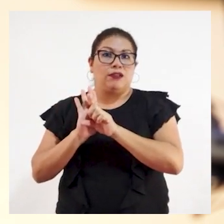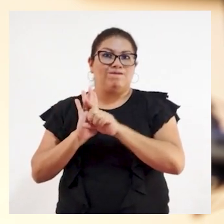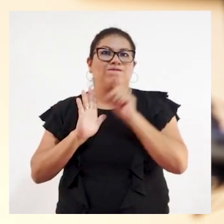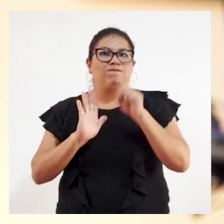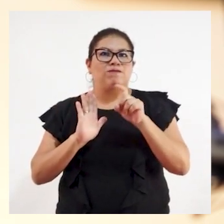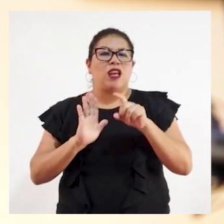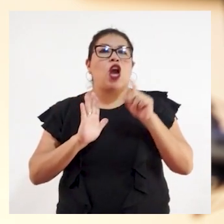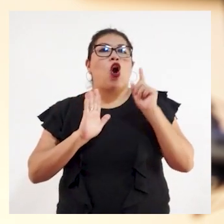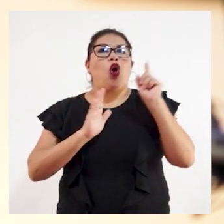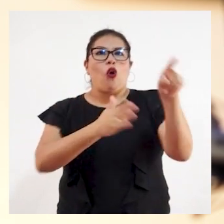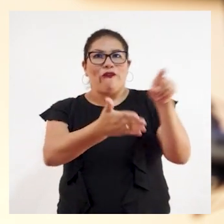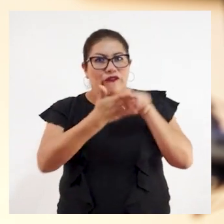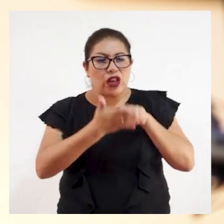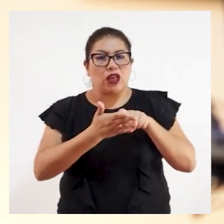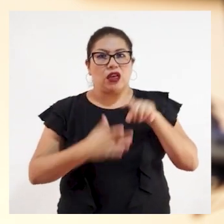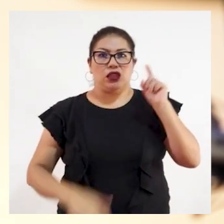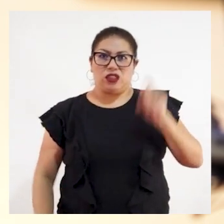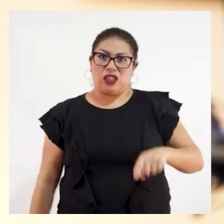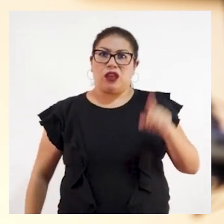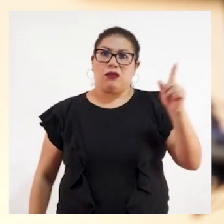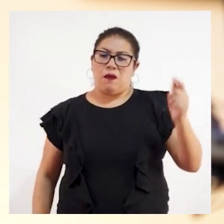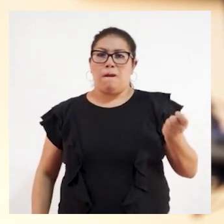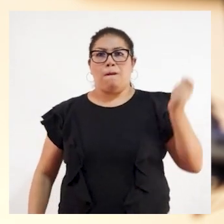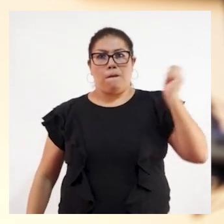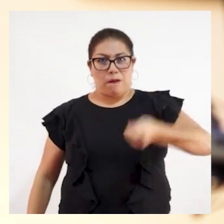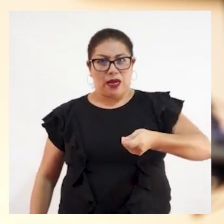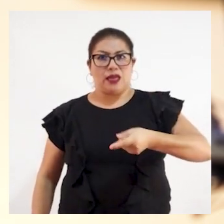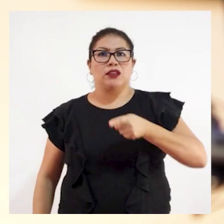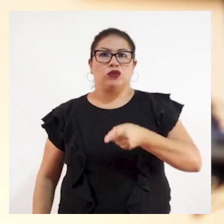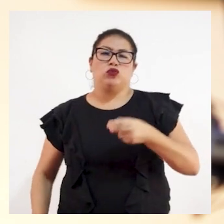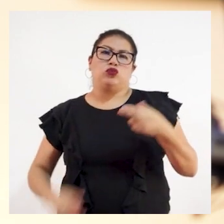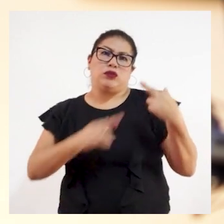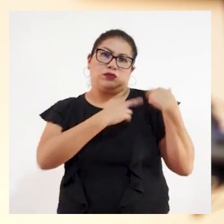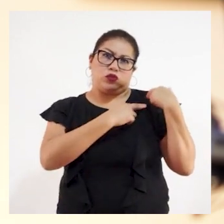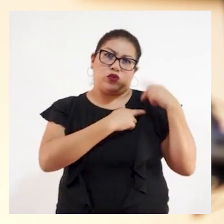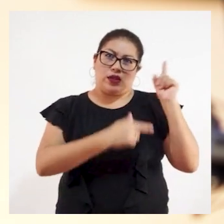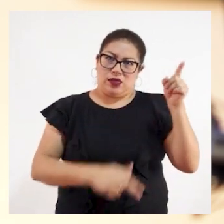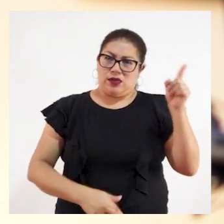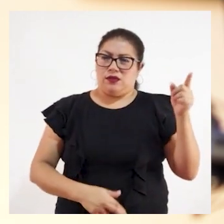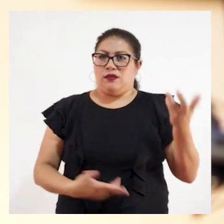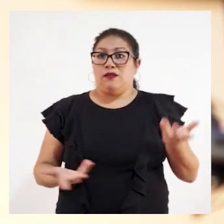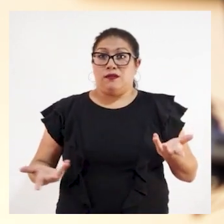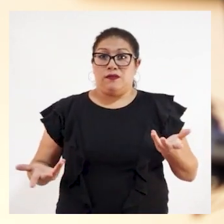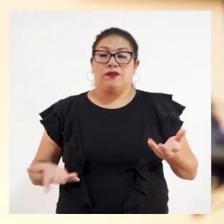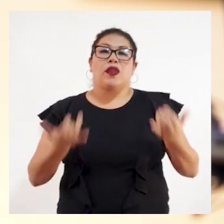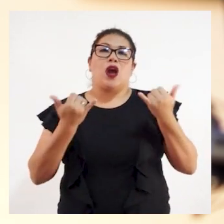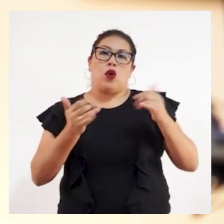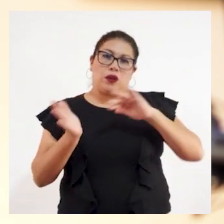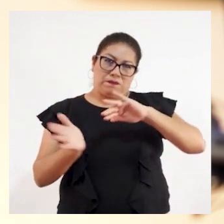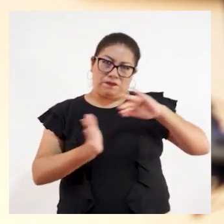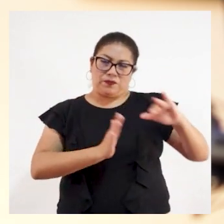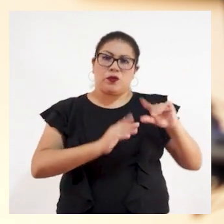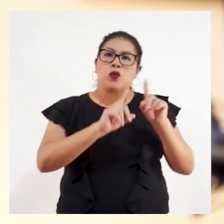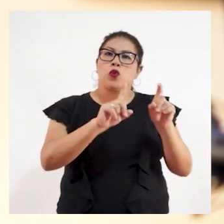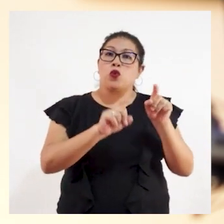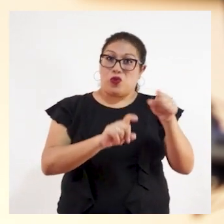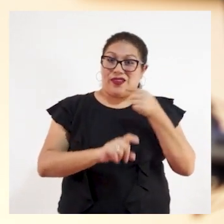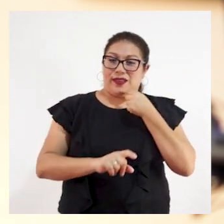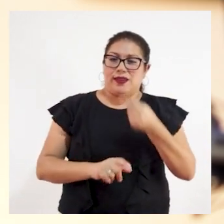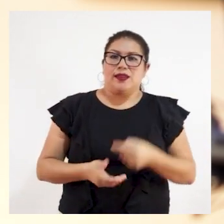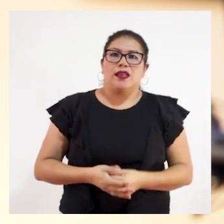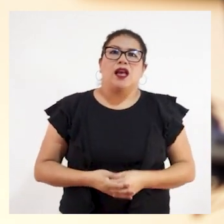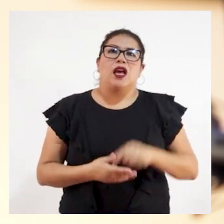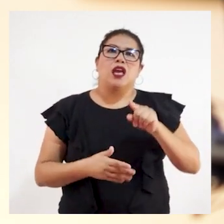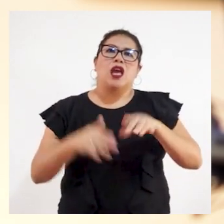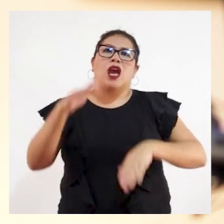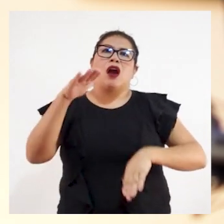o obligar de alguna manera a que este progenitor contribuya con esa obligación. Ahora, a tu pregunta, ¿hasta cuándo